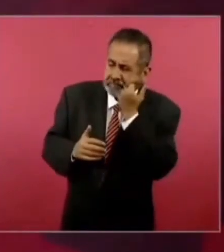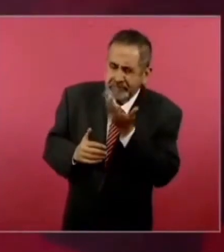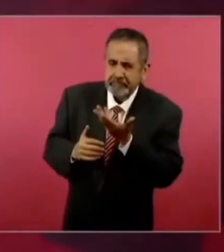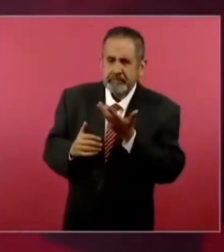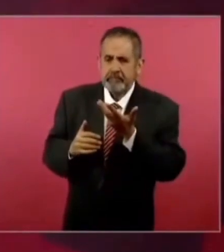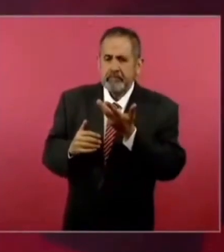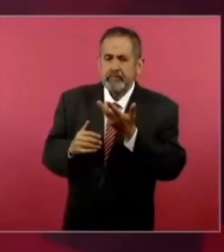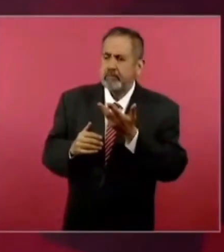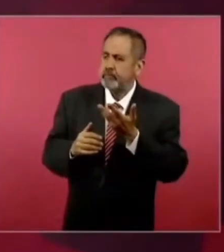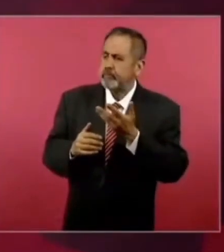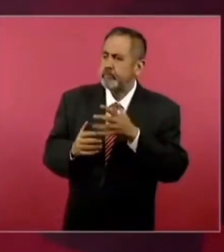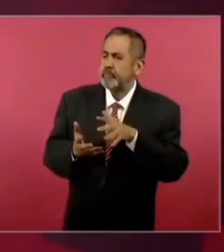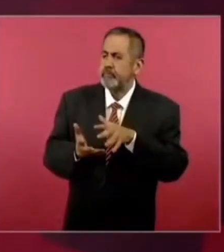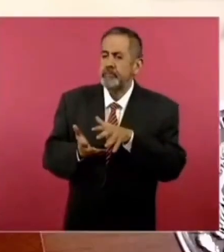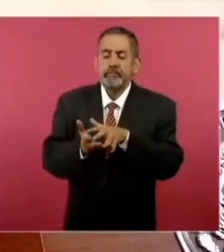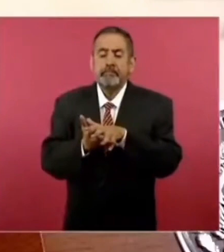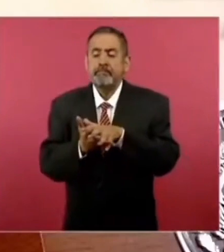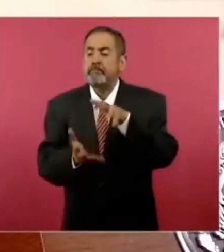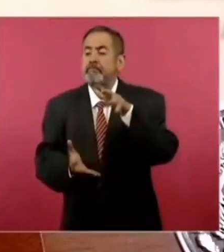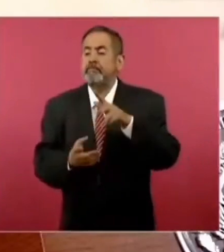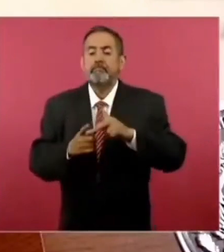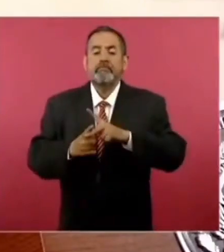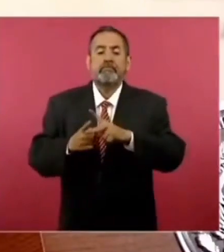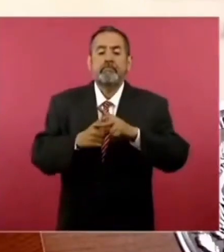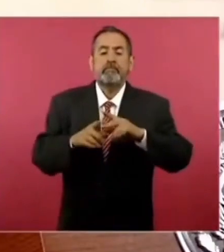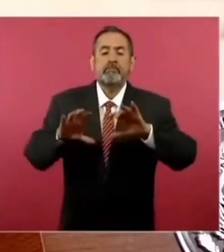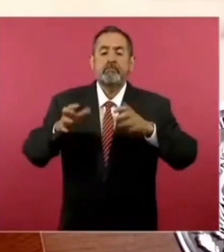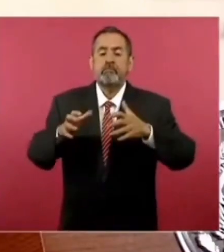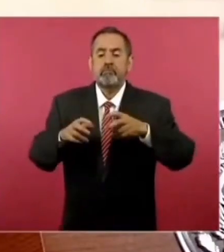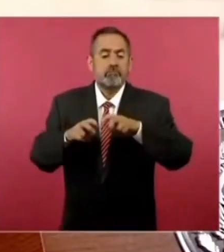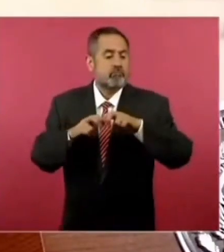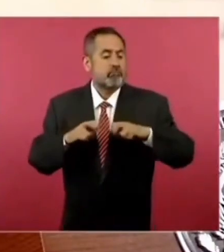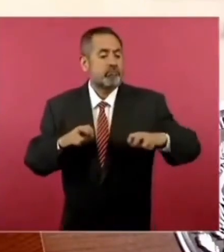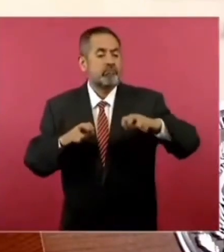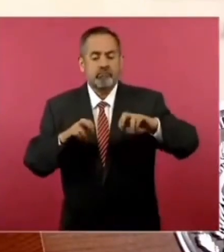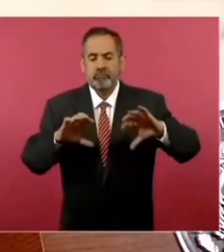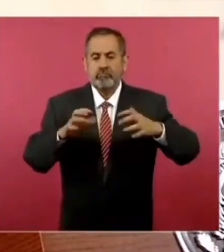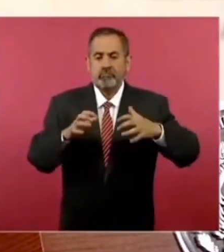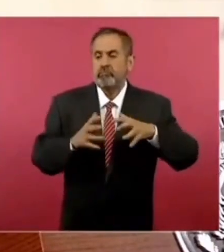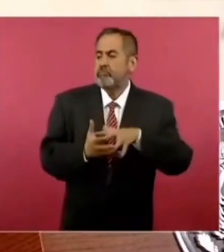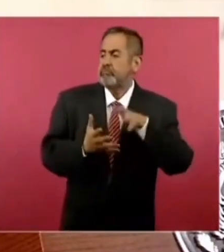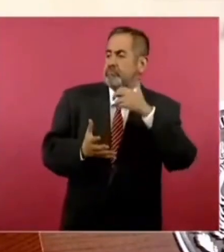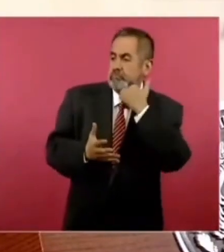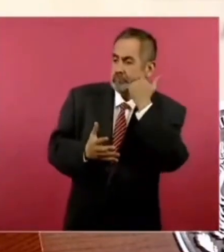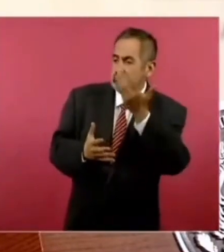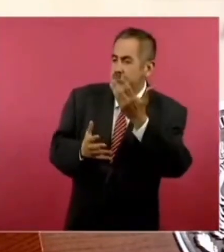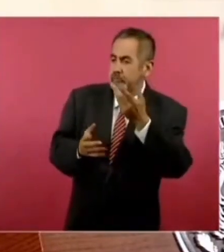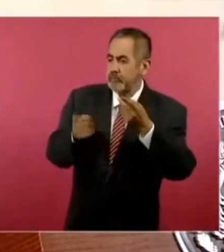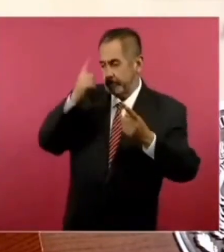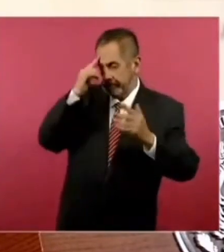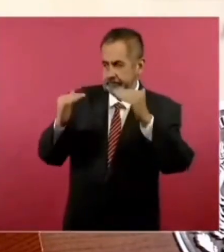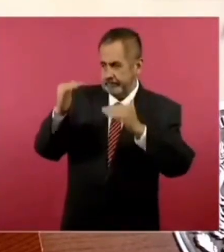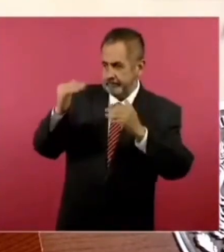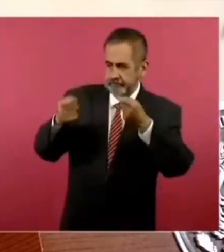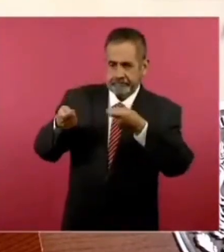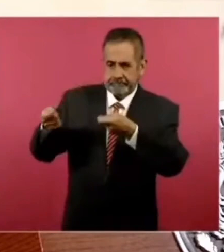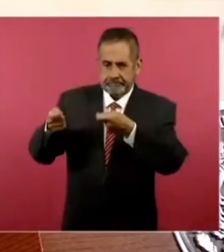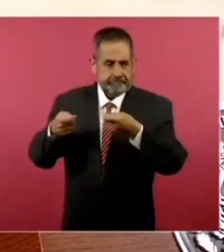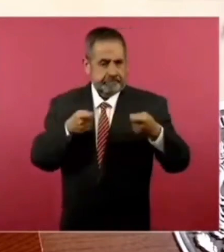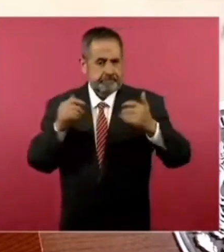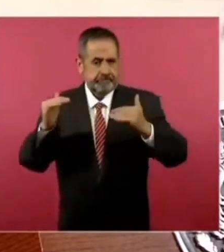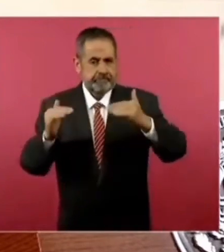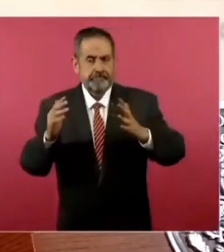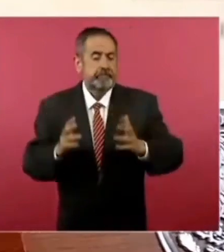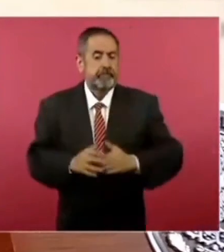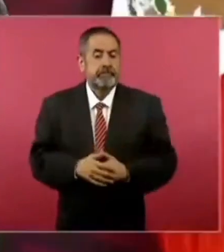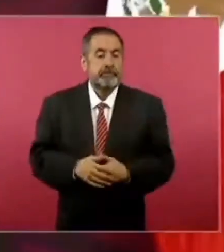tener mayoría en el Congreso para gobernar. Eso